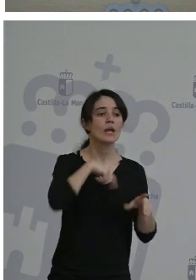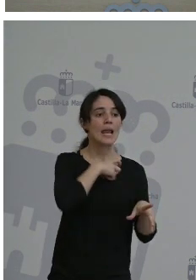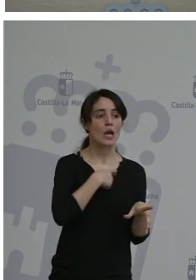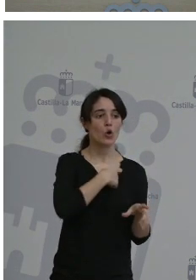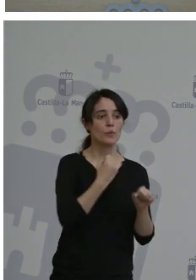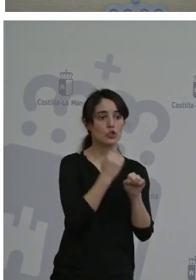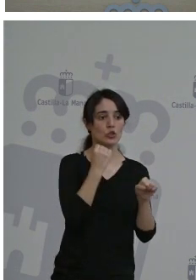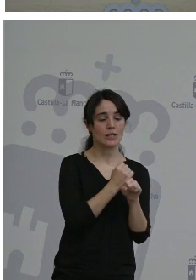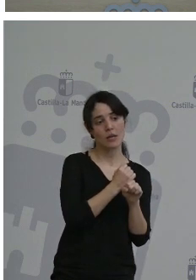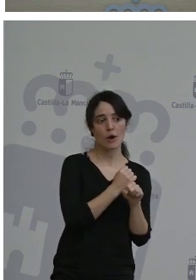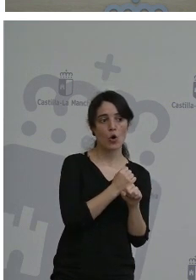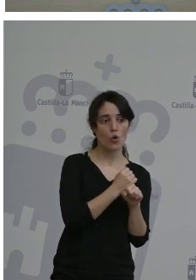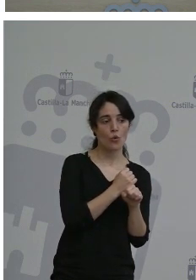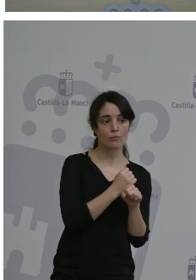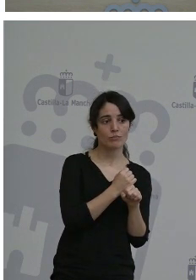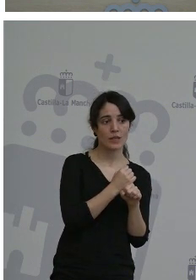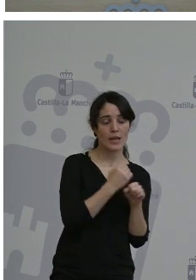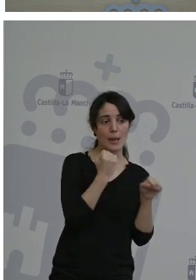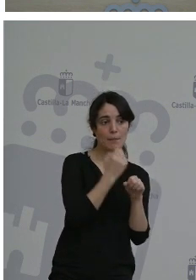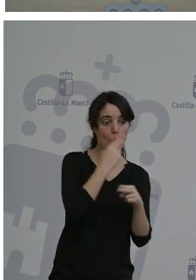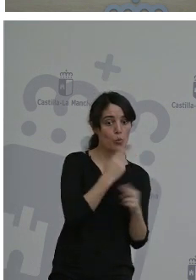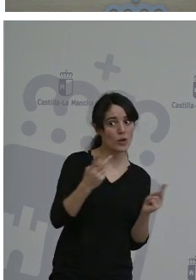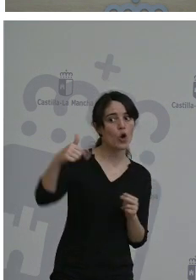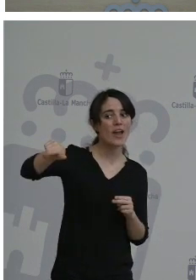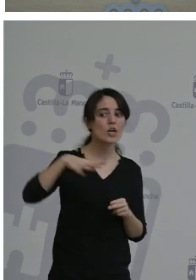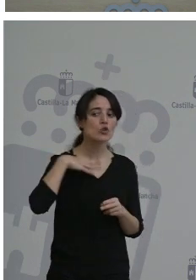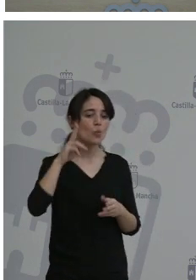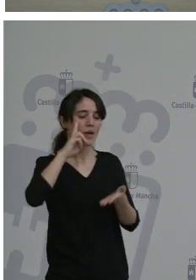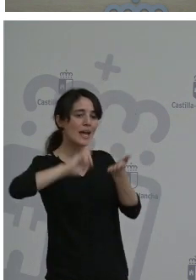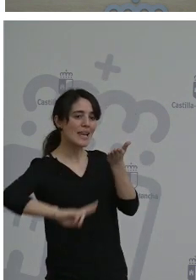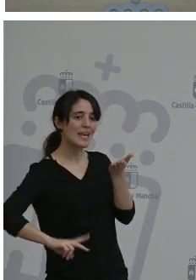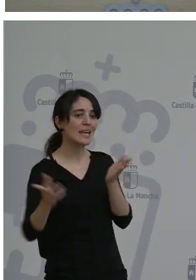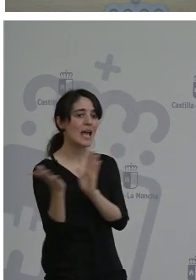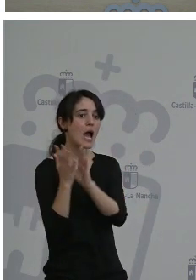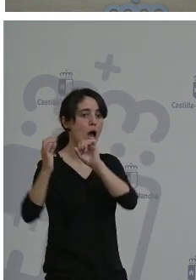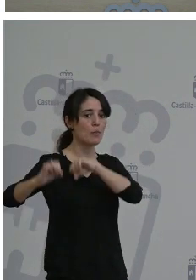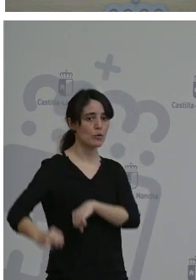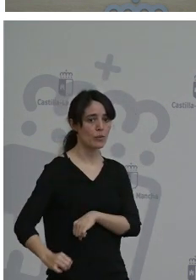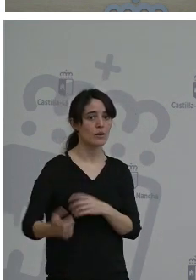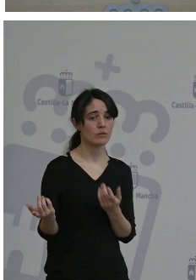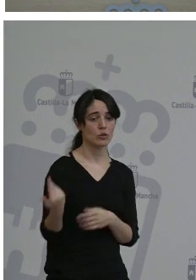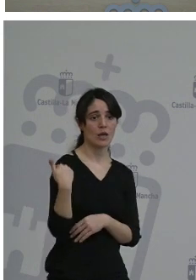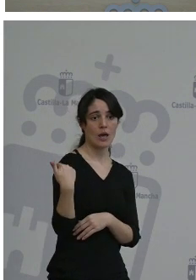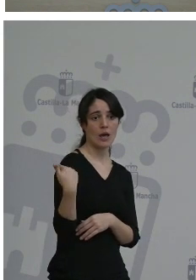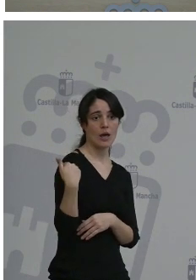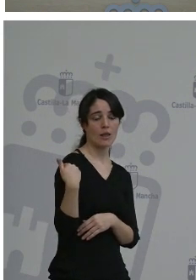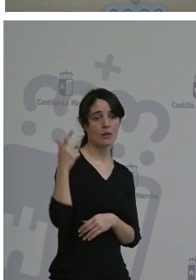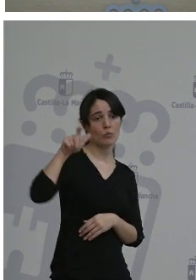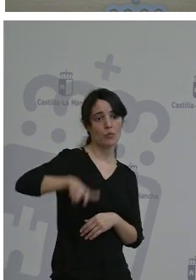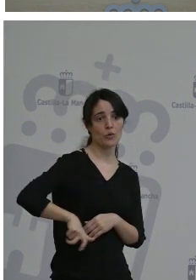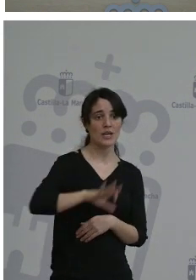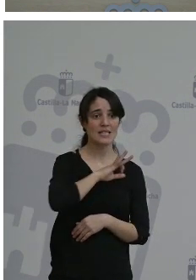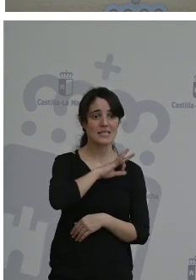que tienen de Empleo Público, puedan aprobarlo por parte del secretario general de Función Pública, recientemente nombrado al señor